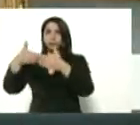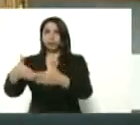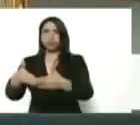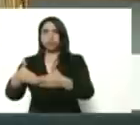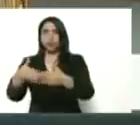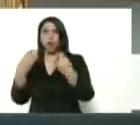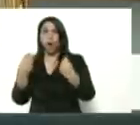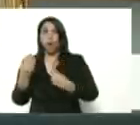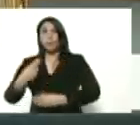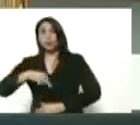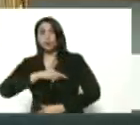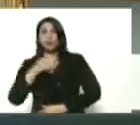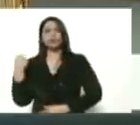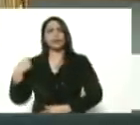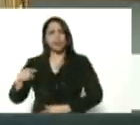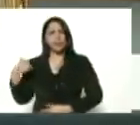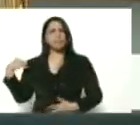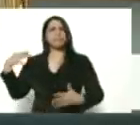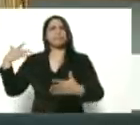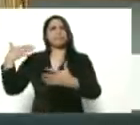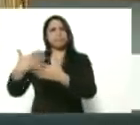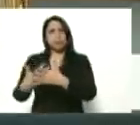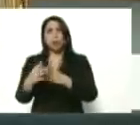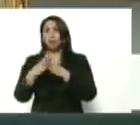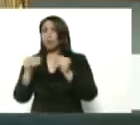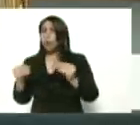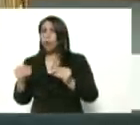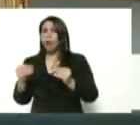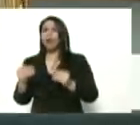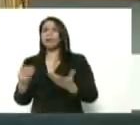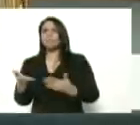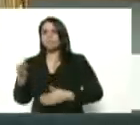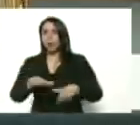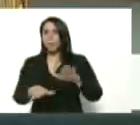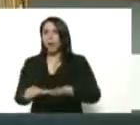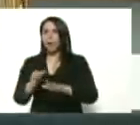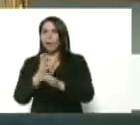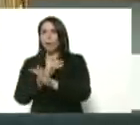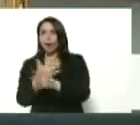como nosotros teníamos todas las fichas del juego,